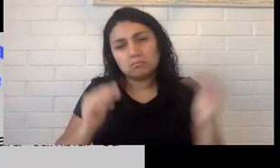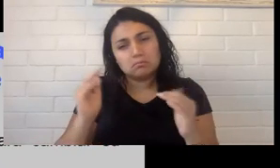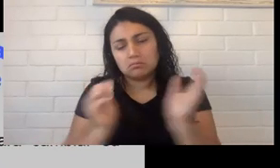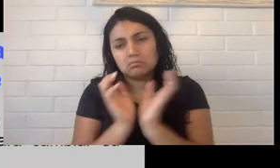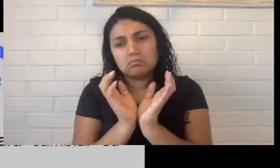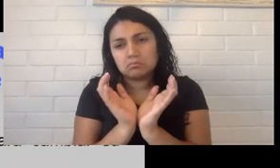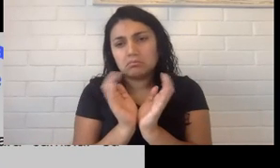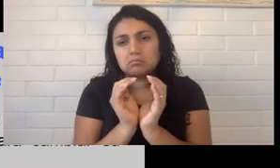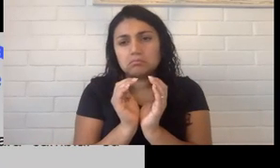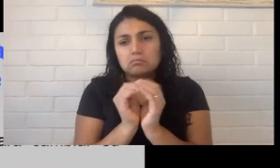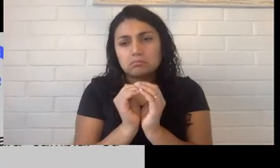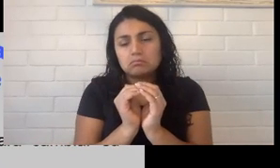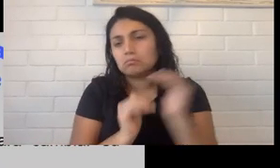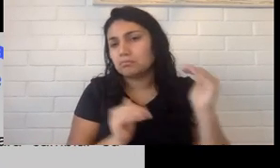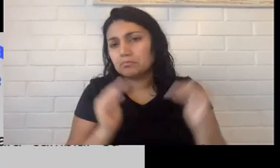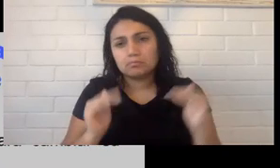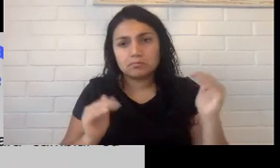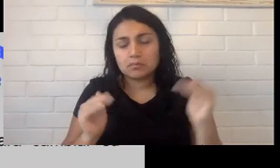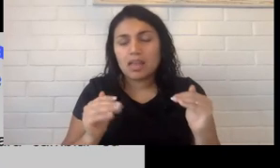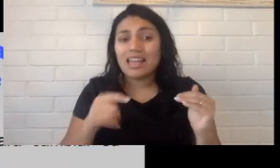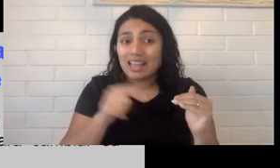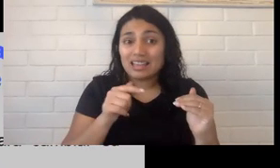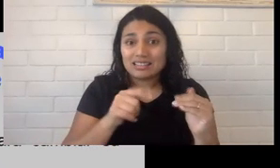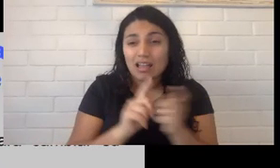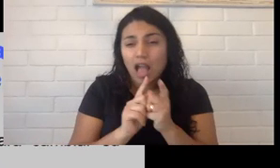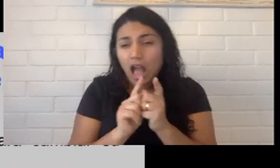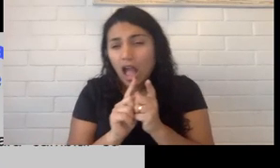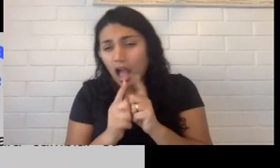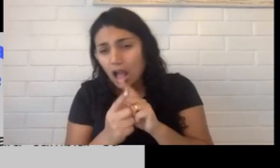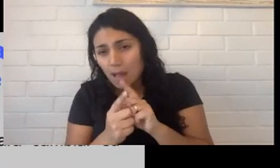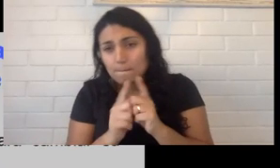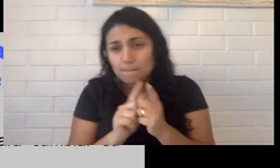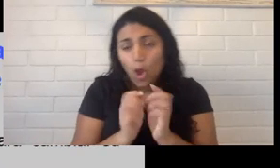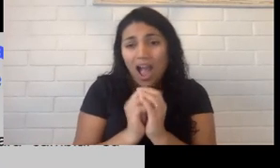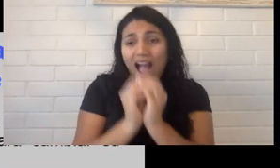y ese paso, esa transición de